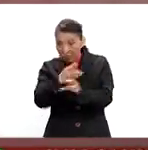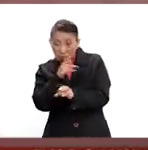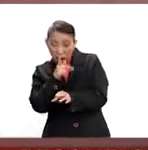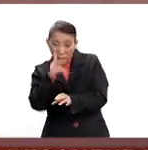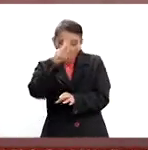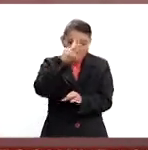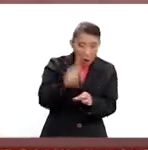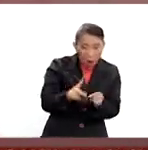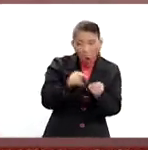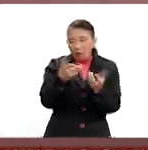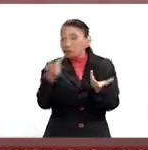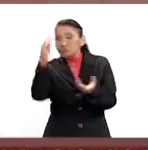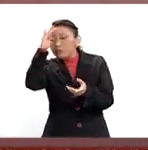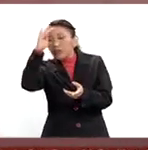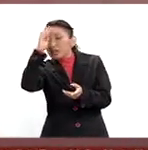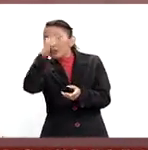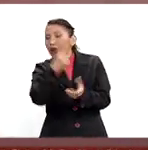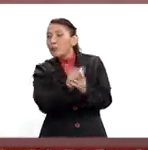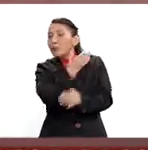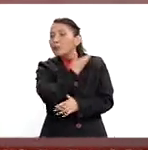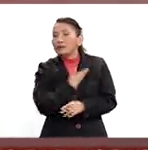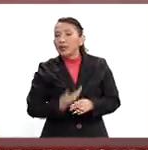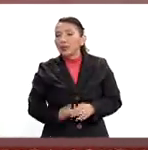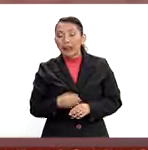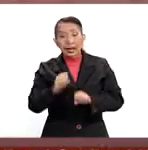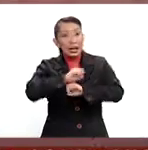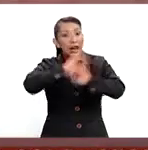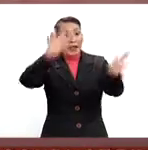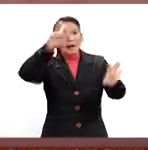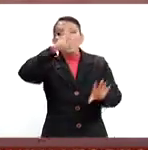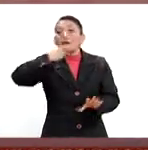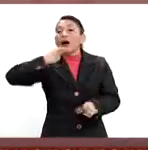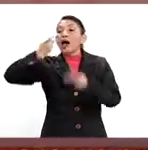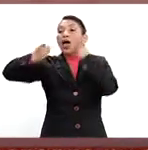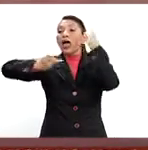empeorará durante el gobierno de Donald Trump? Claramente empeorará.